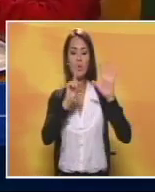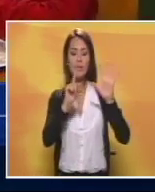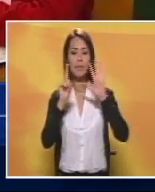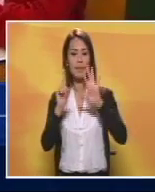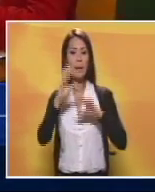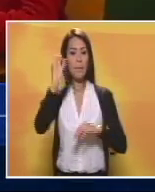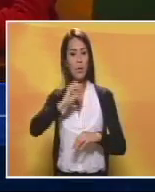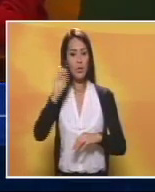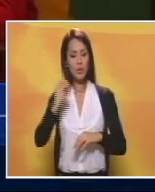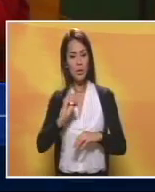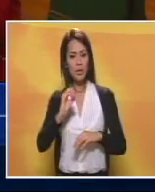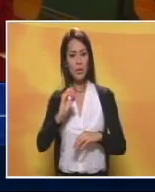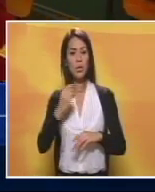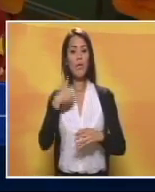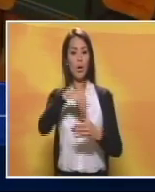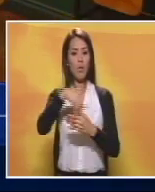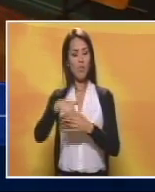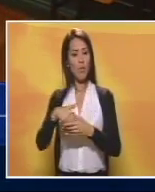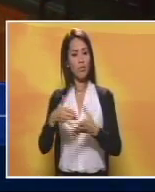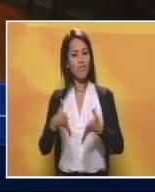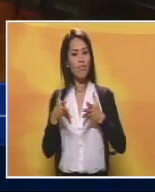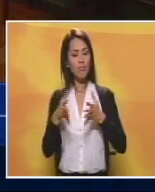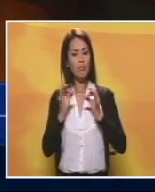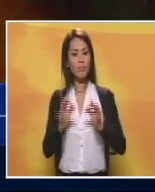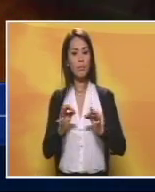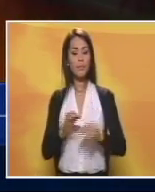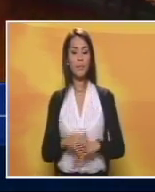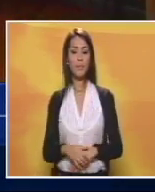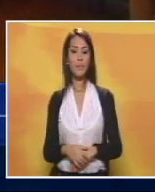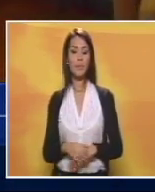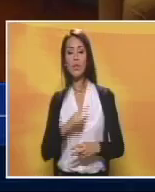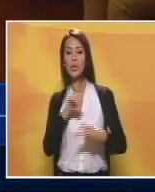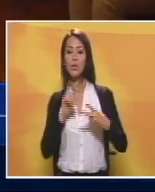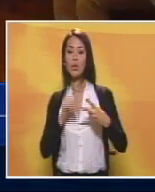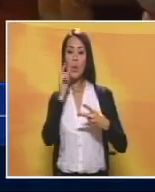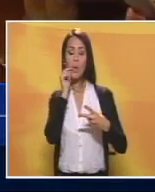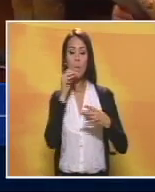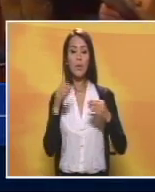60.66% de los votos válidos emitidos y Fabricio